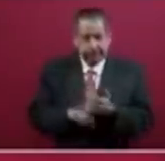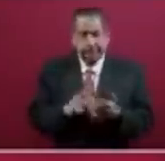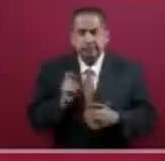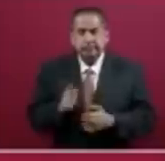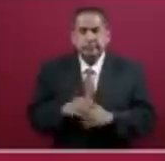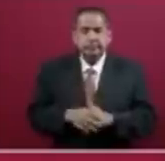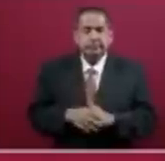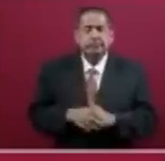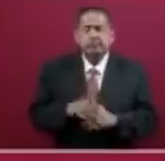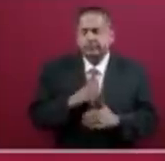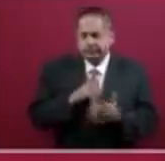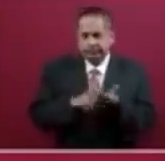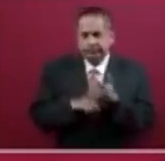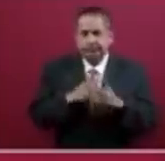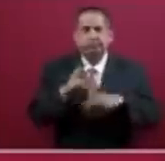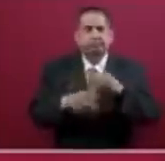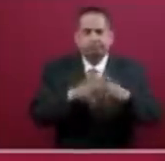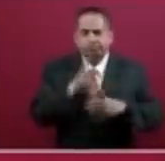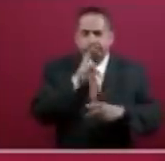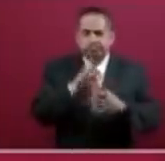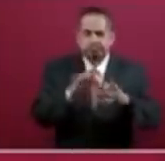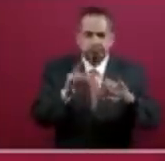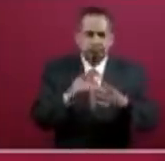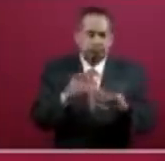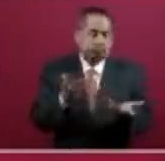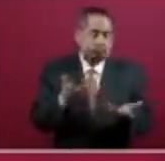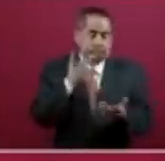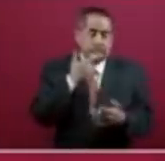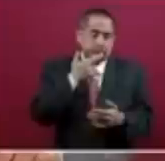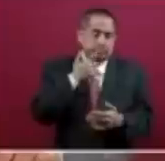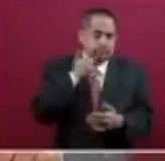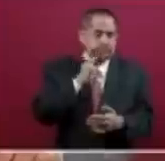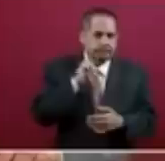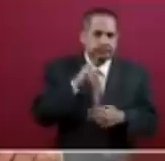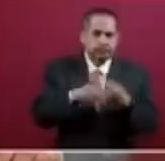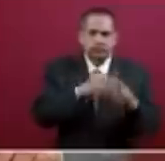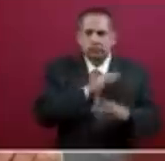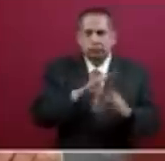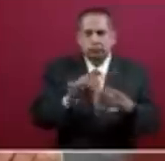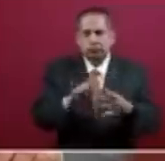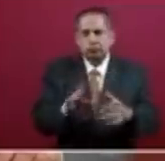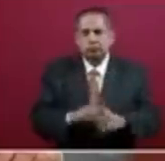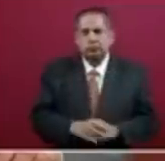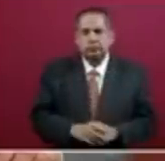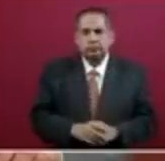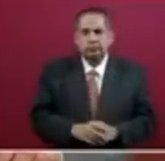este asunto, vamos a resolverlo de la mejor forma posible.